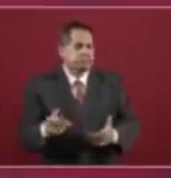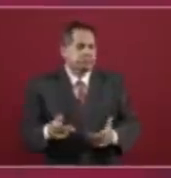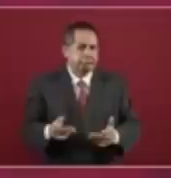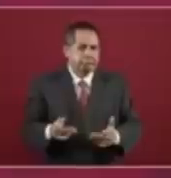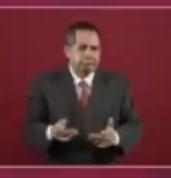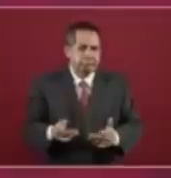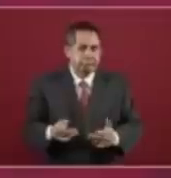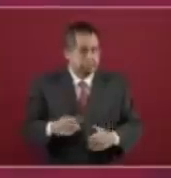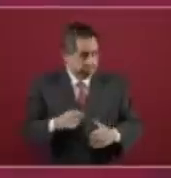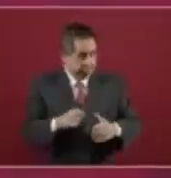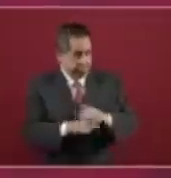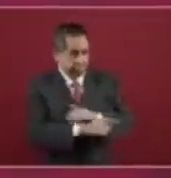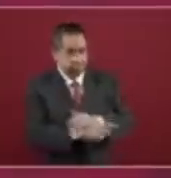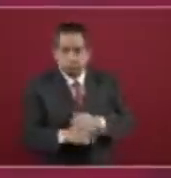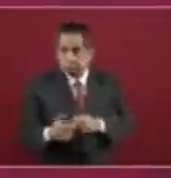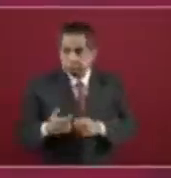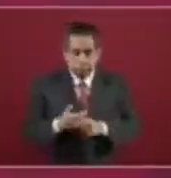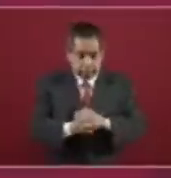así para apoyar